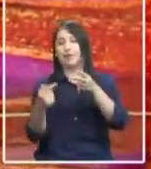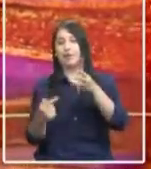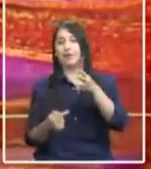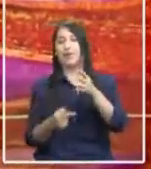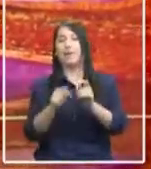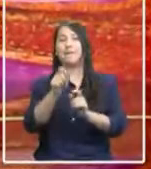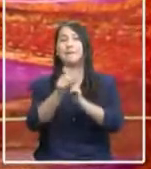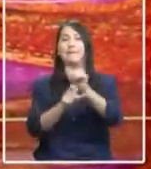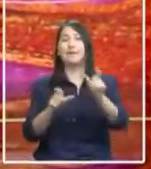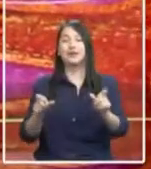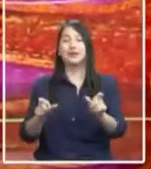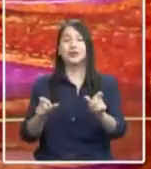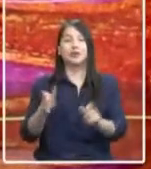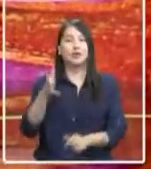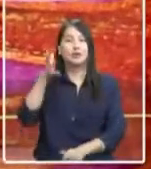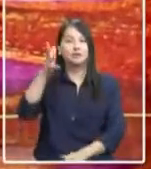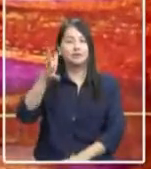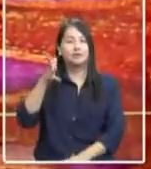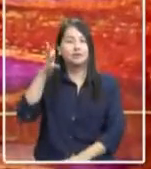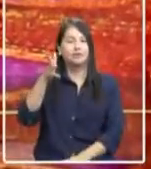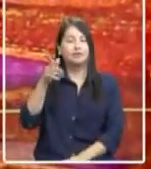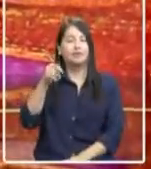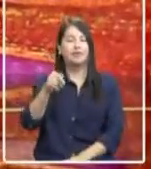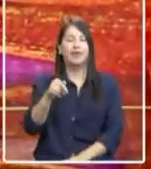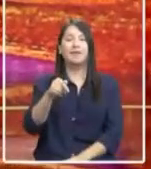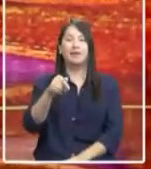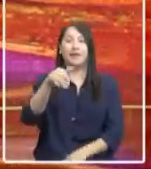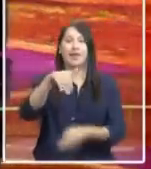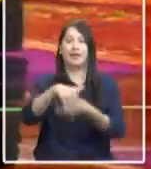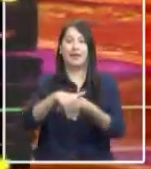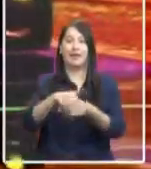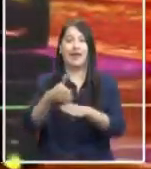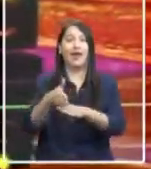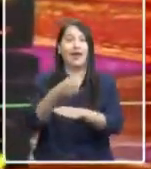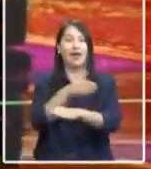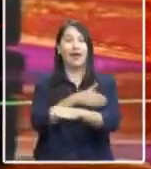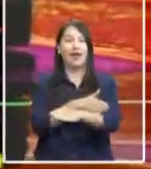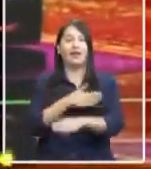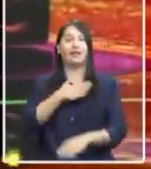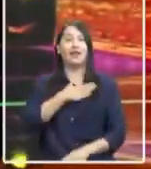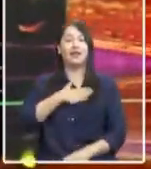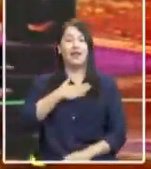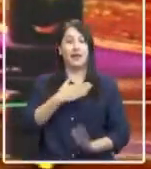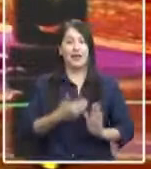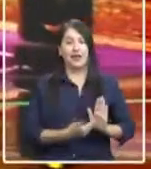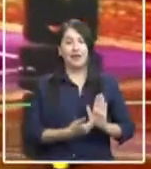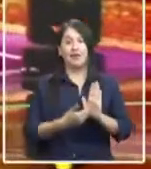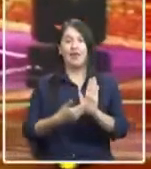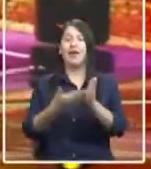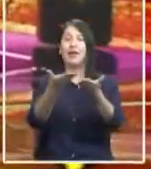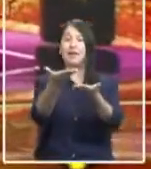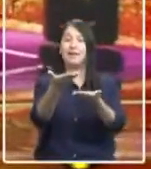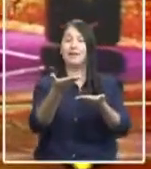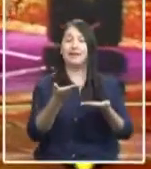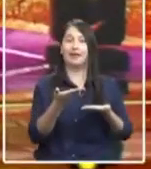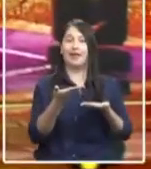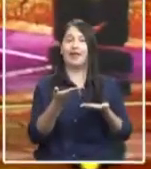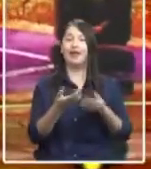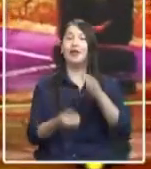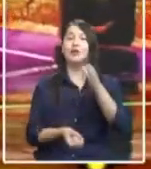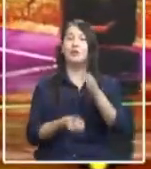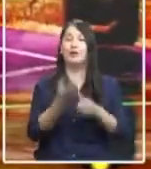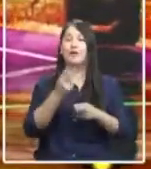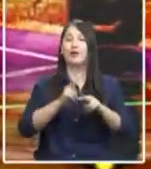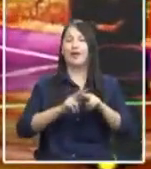expositores programados en esta tarde. Pero antes de eso, los queremos dejar invitados a una innovación que ha